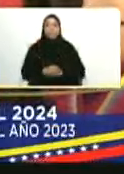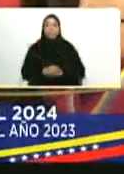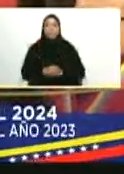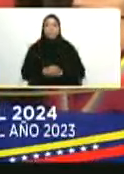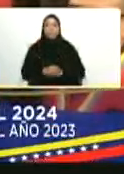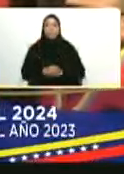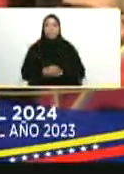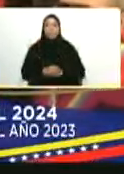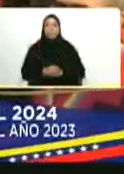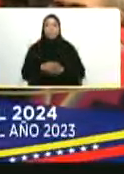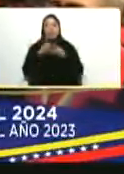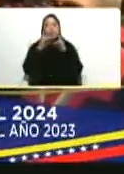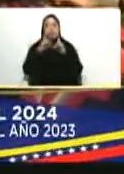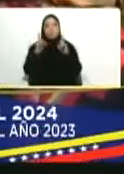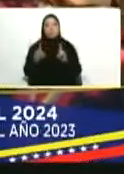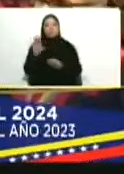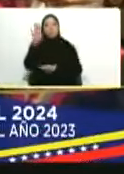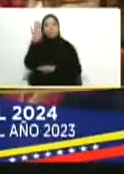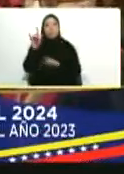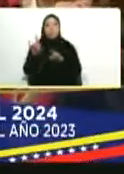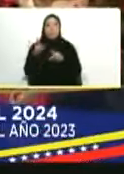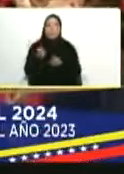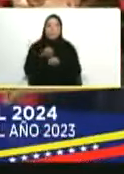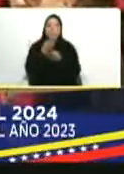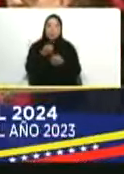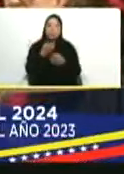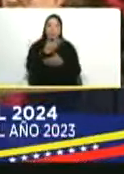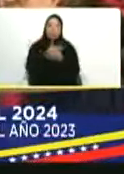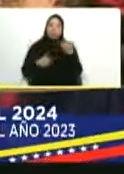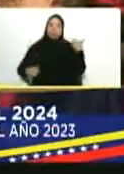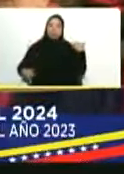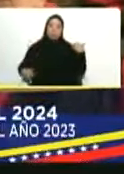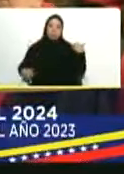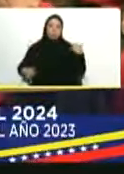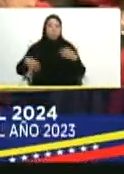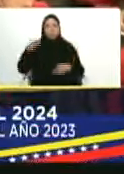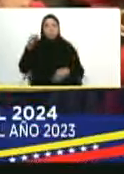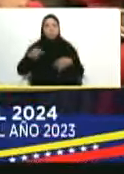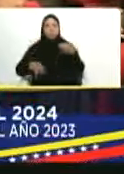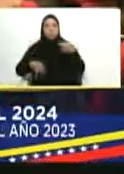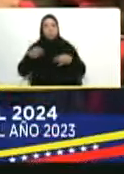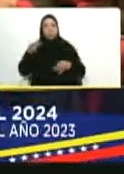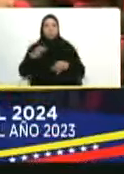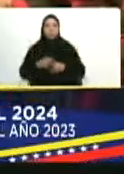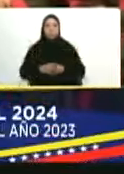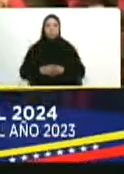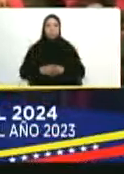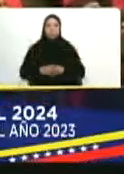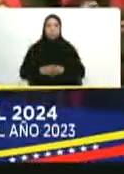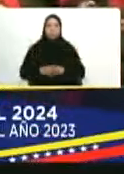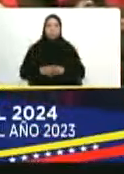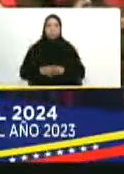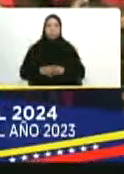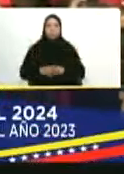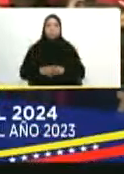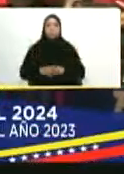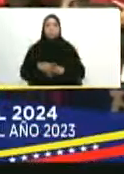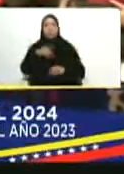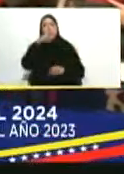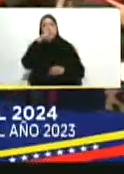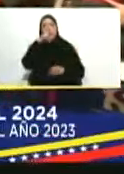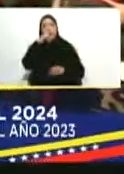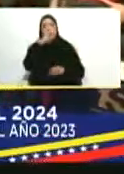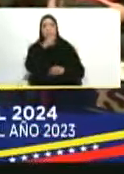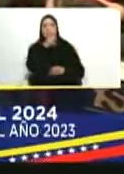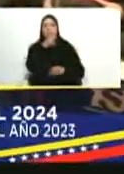Lo decía tras ser juramentada en su primer mensaje como presidenta del Tribunal Supremo de Justicia, la magistrada Carislia